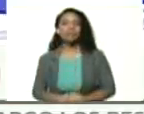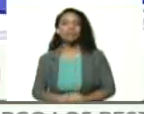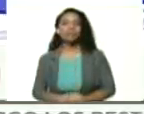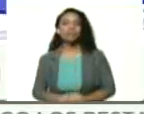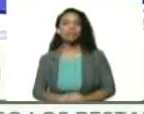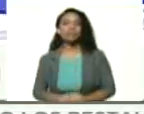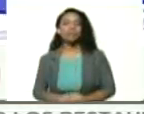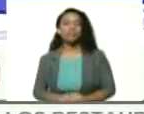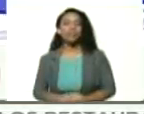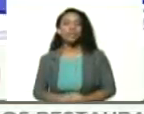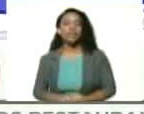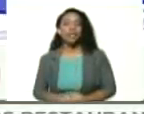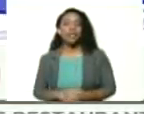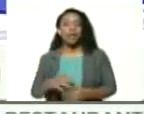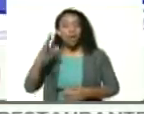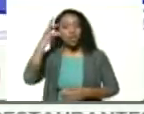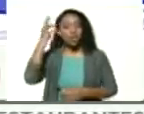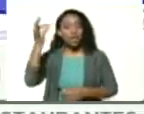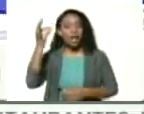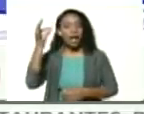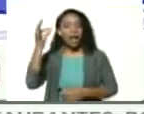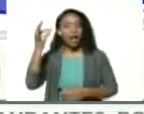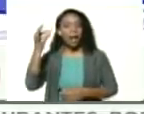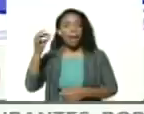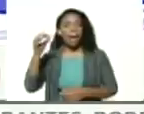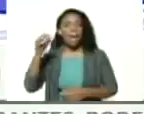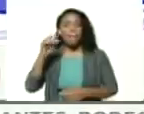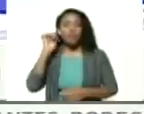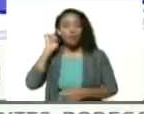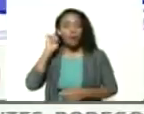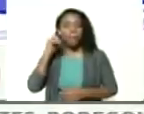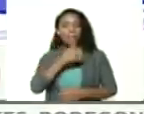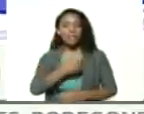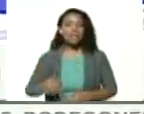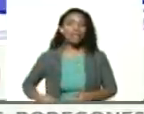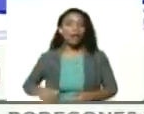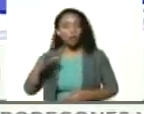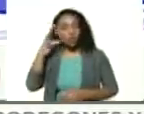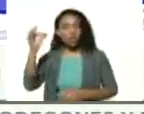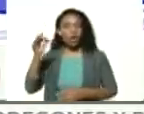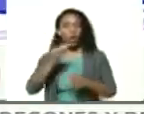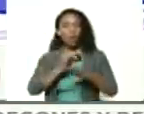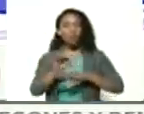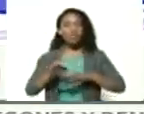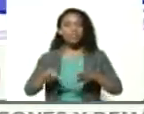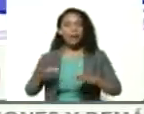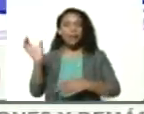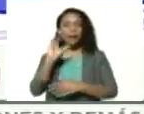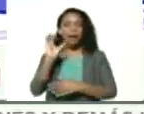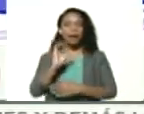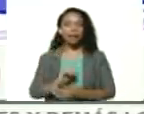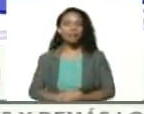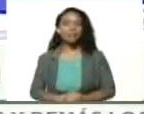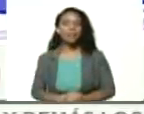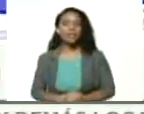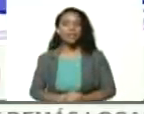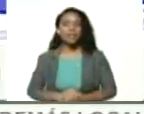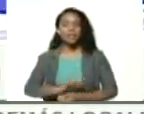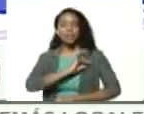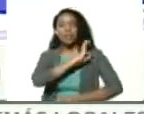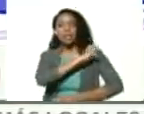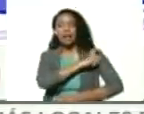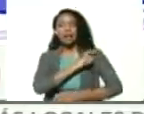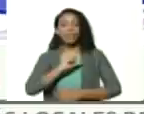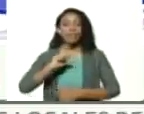la concejal Beatriz Rodríguez, presidenta del Consejo Municipal de Caracas, el general de